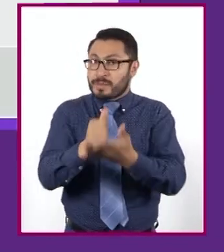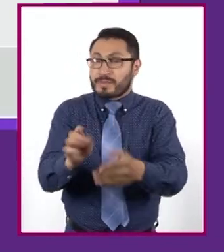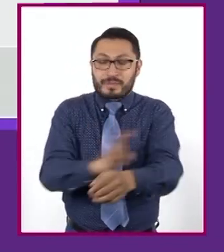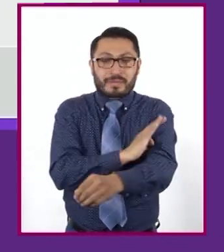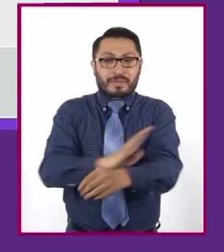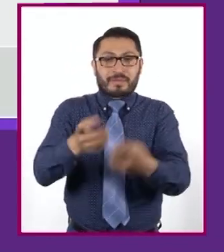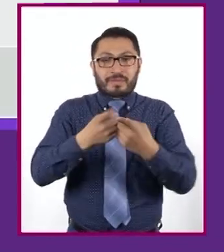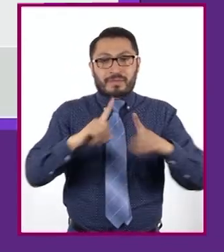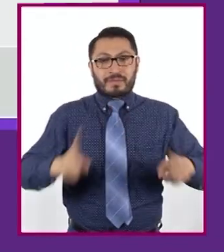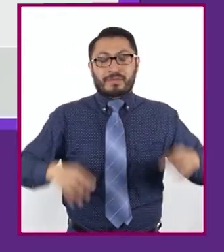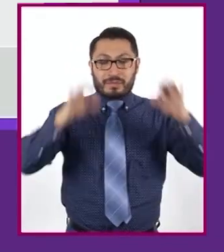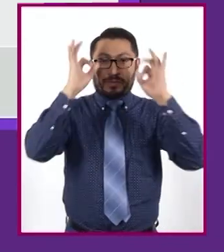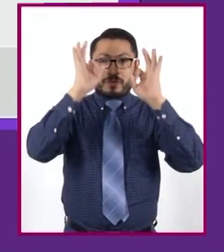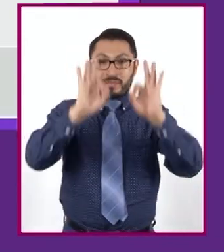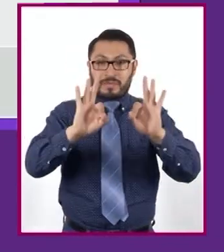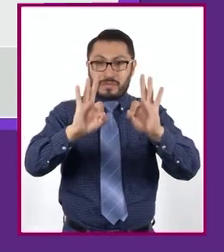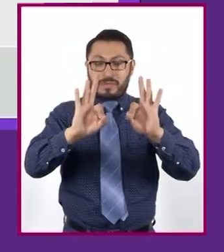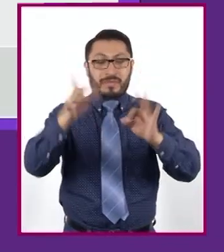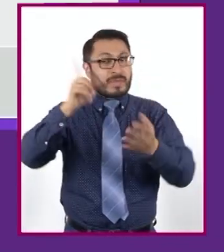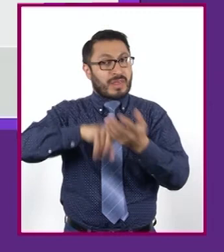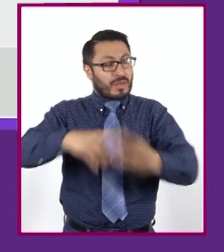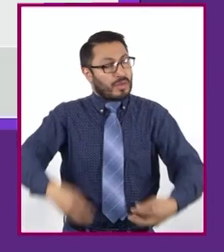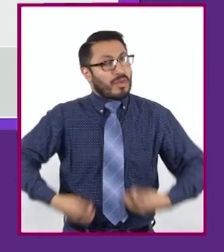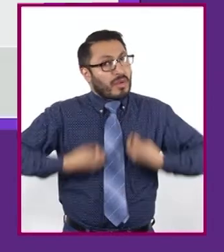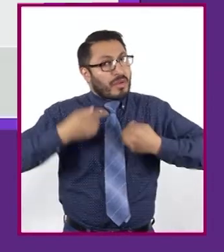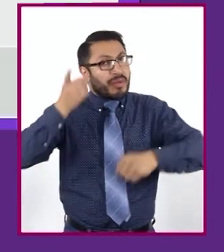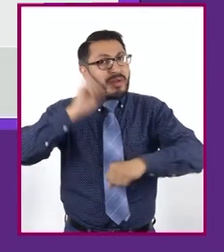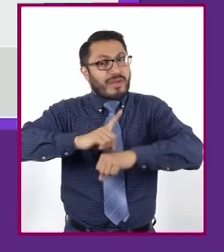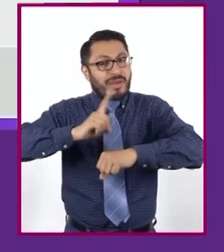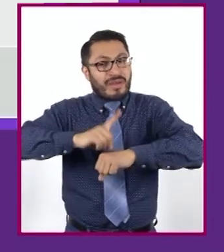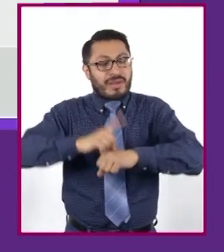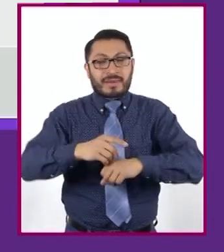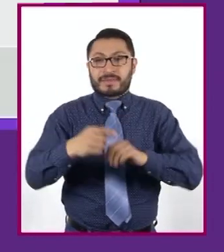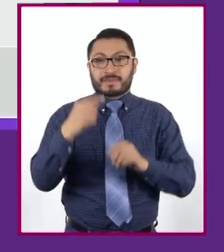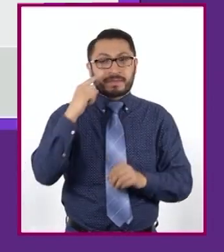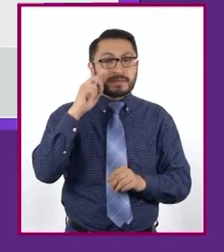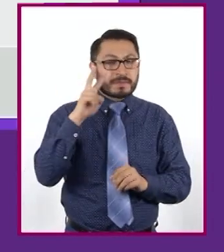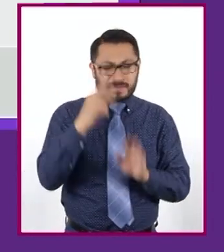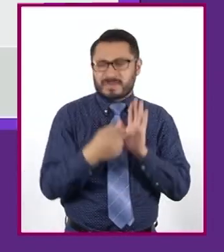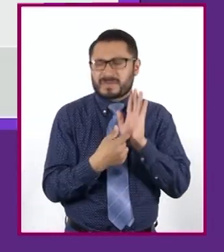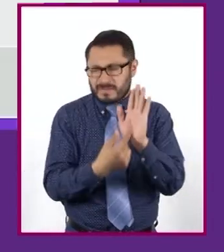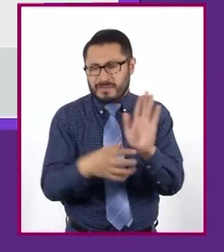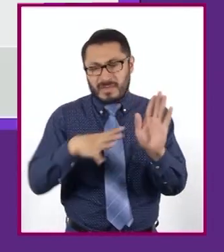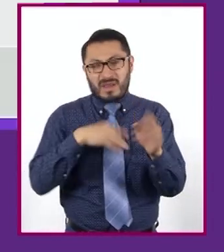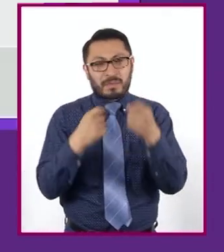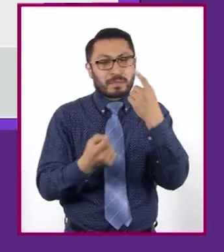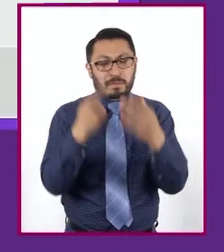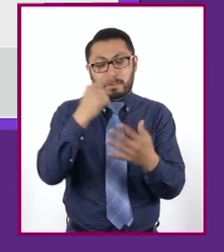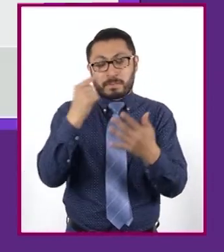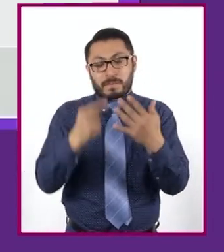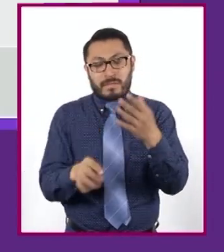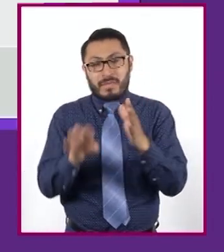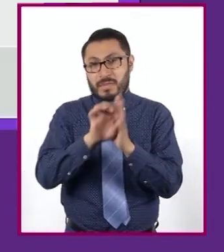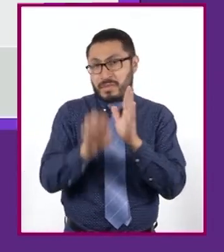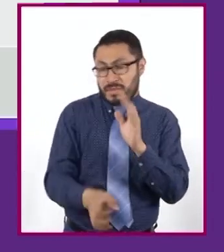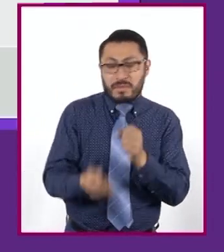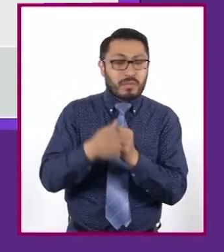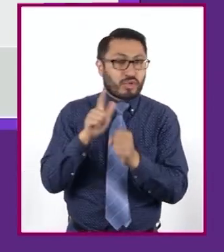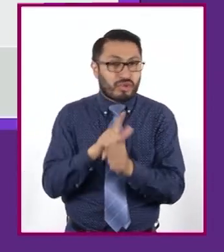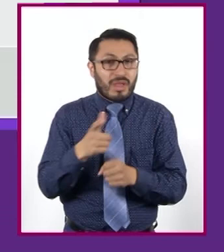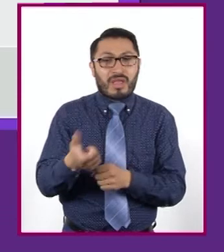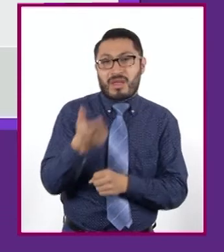se presentan en la vida cotidiana. En la imagen se muestran algunos factores como los sociales,